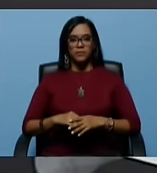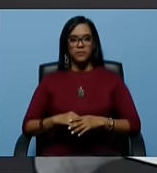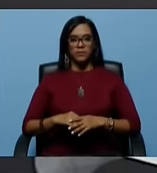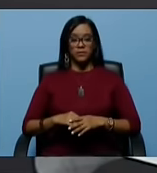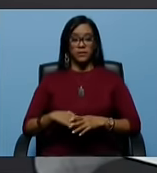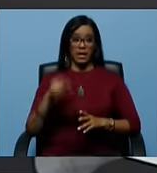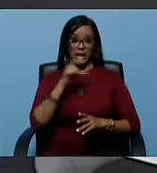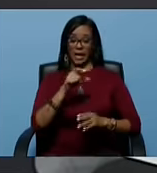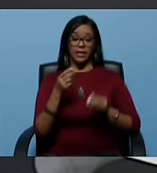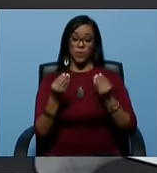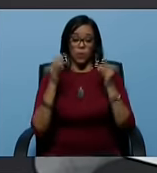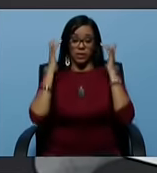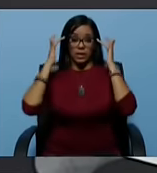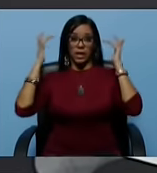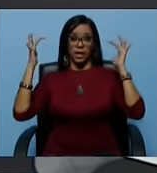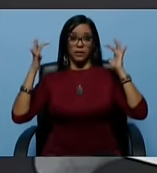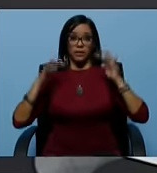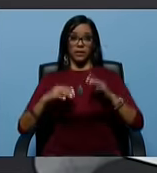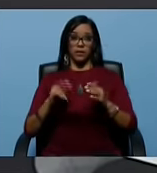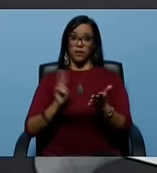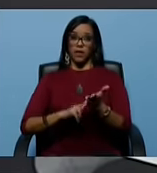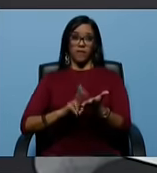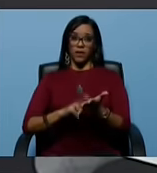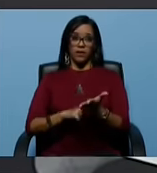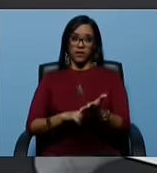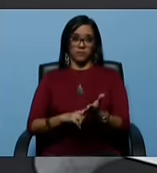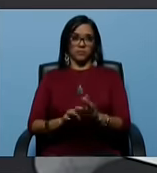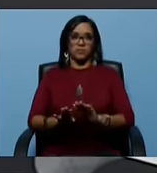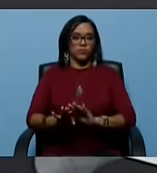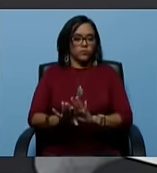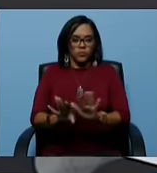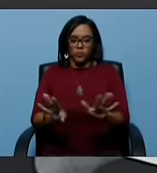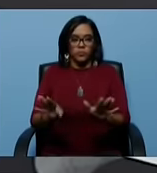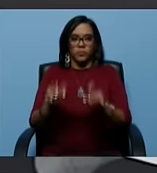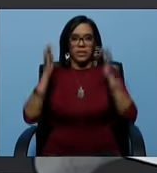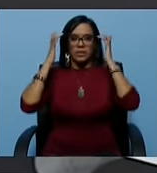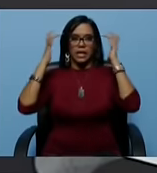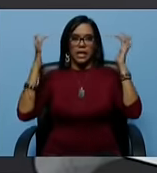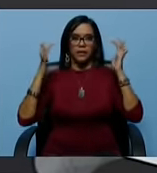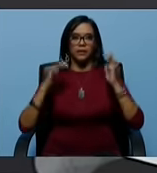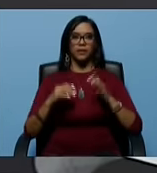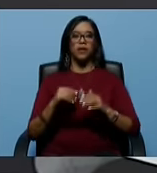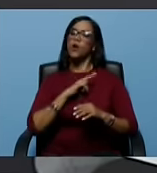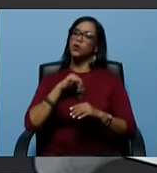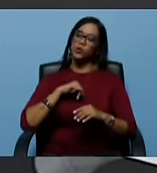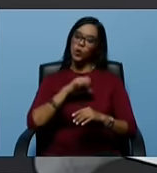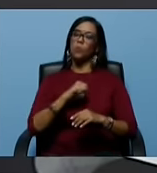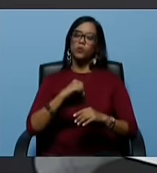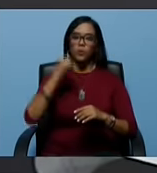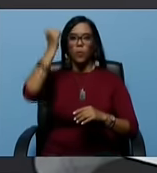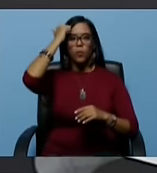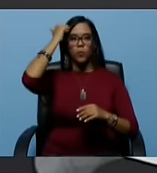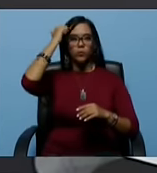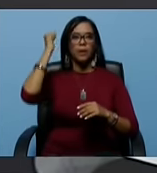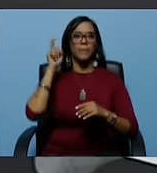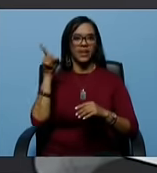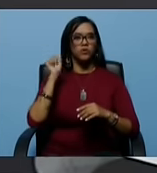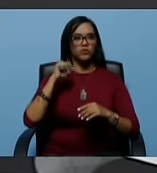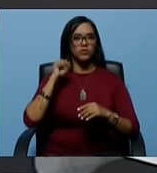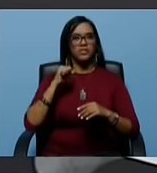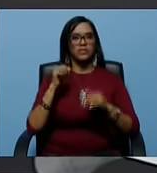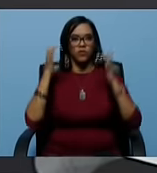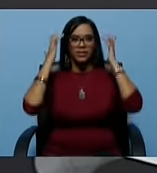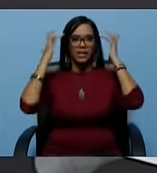Gente muy inteligente, en verdad, son gente brillante, pues. Brillante. Nosotros como somos brutos no hacemos eso, pero ellos sí son inteligentes.